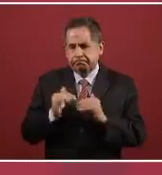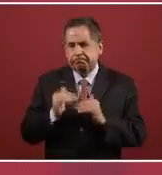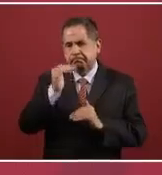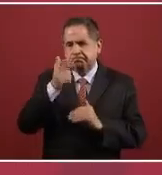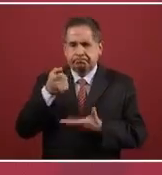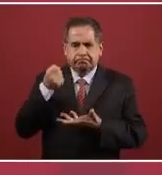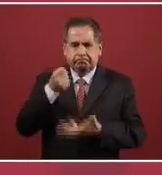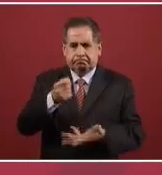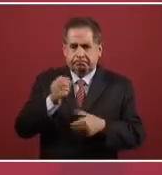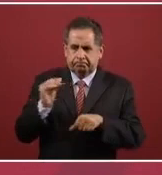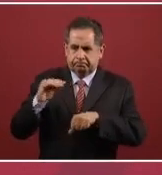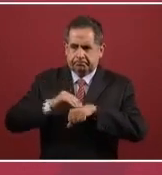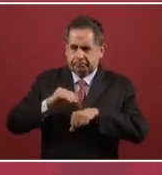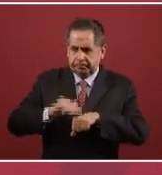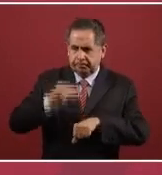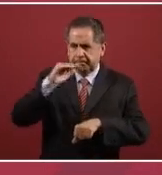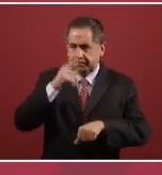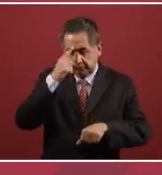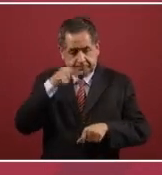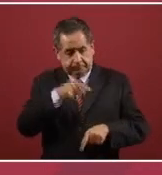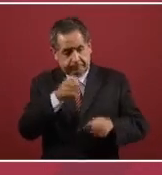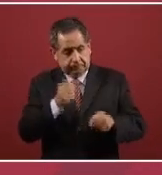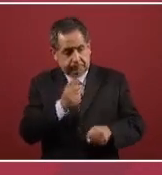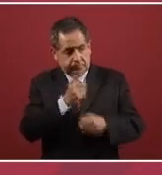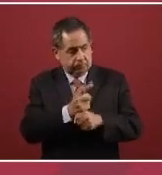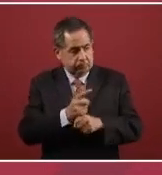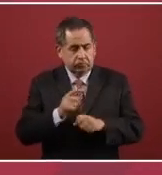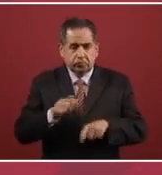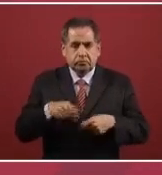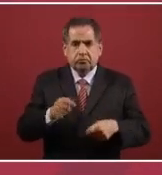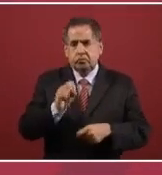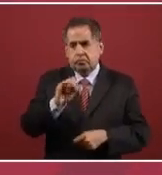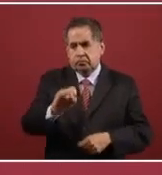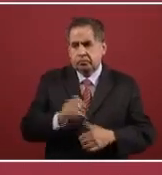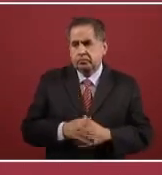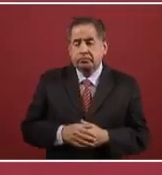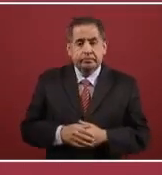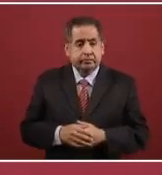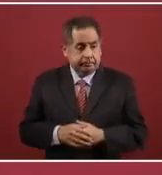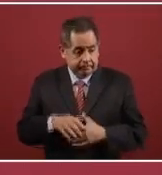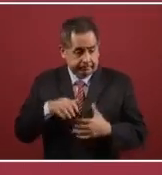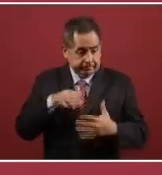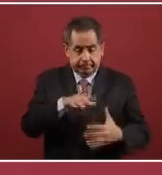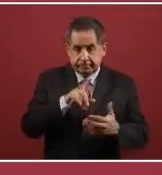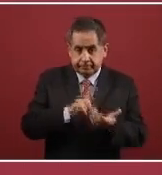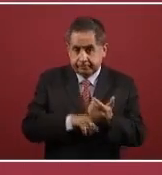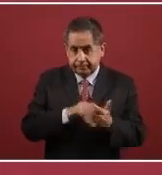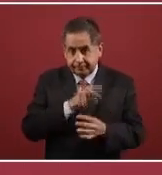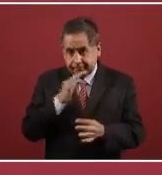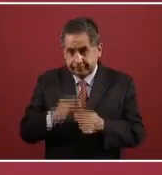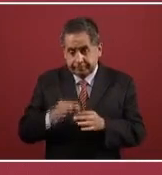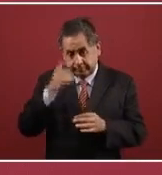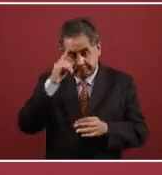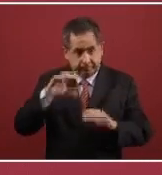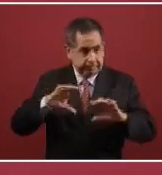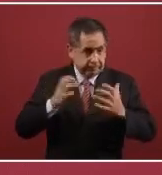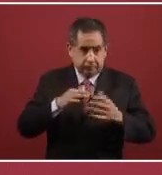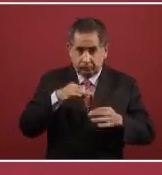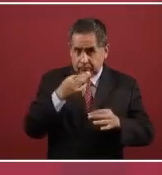el presupuesto para seguridad. Una vez que se entregue el presupuesto al